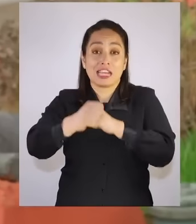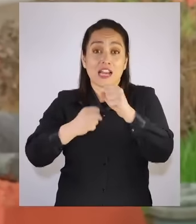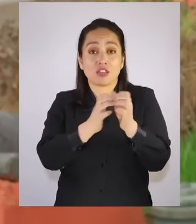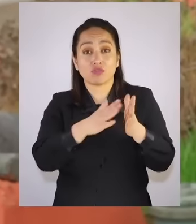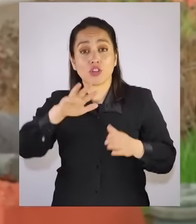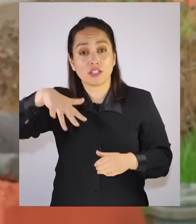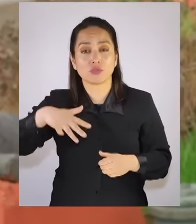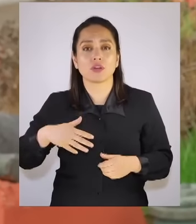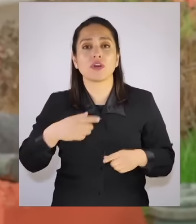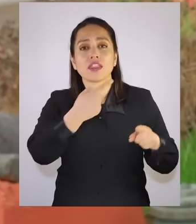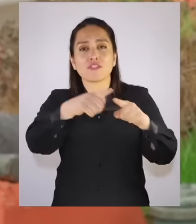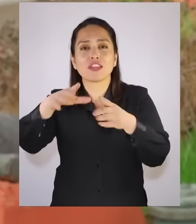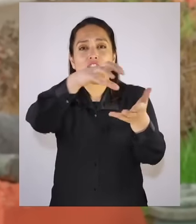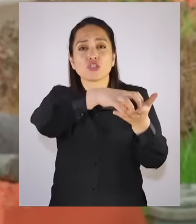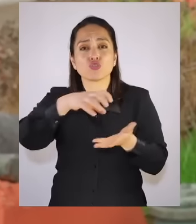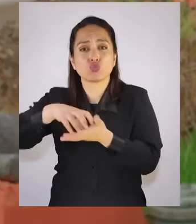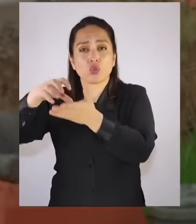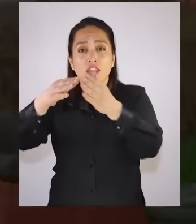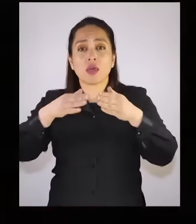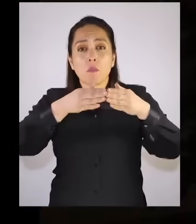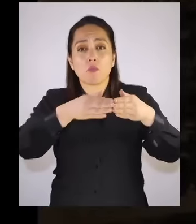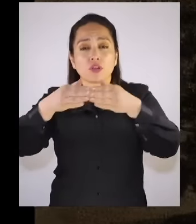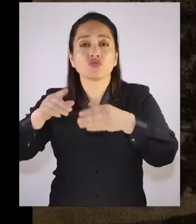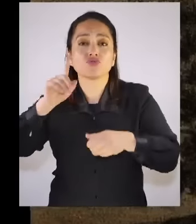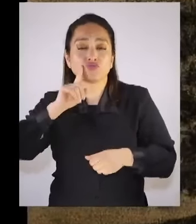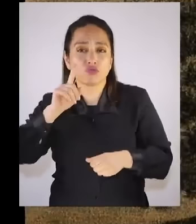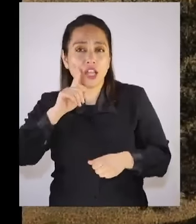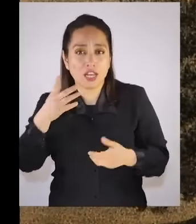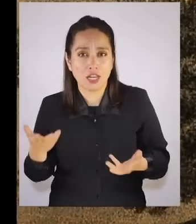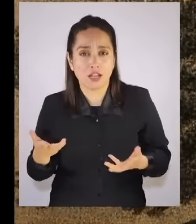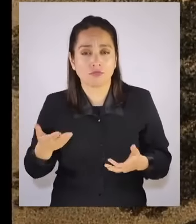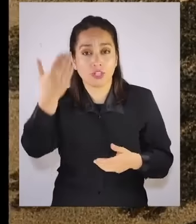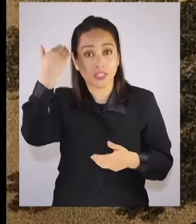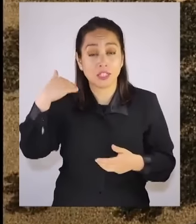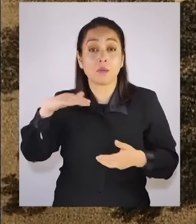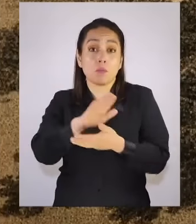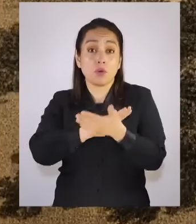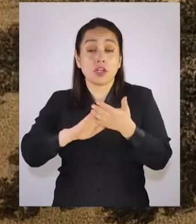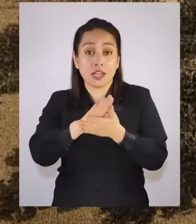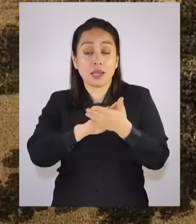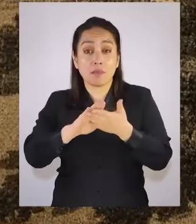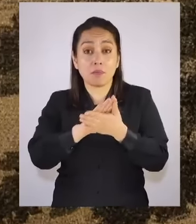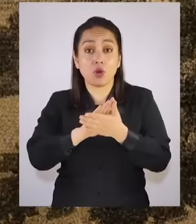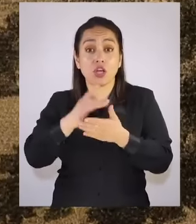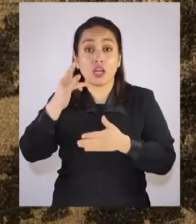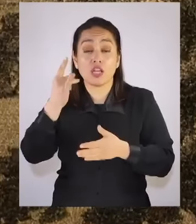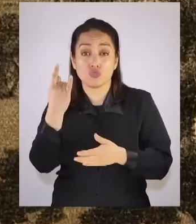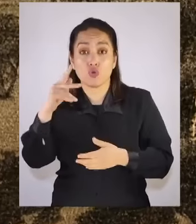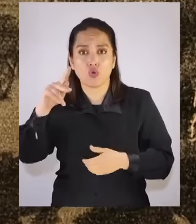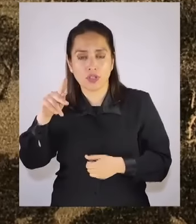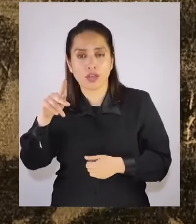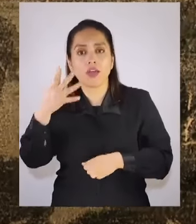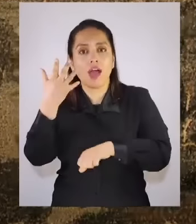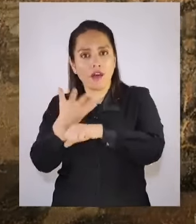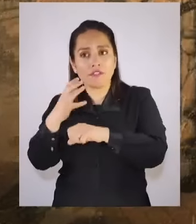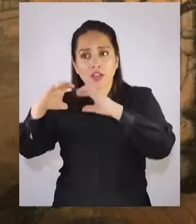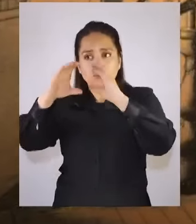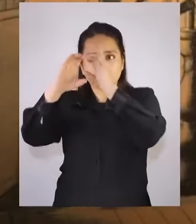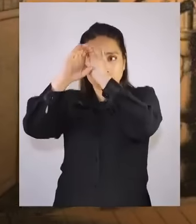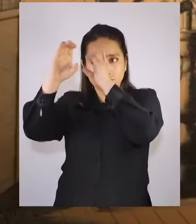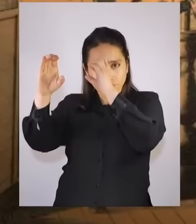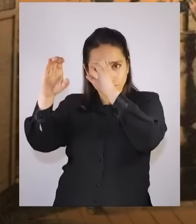Muchas ciudades puerto en Europa tenían su observatorio. Greenwich, el observatorio famoso de Reino Unido, era de alguna manera el observatorio naval. También